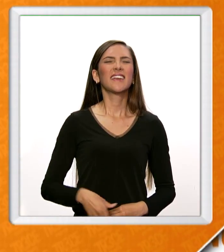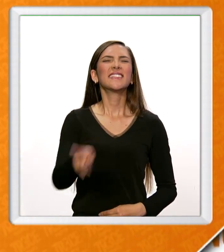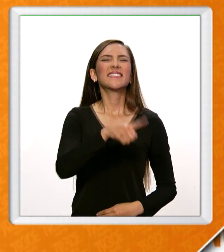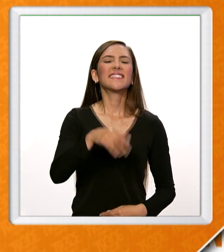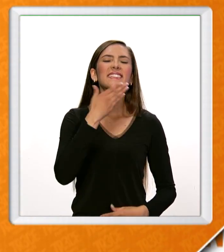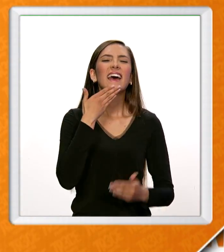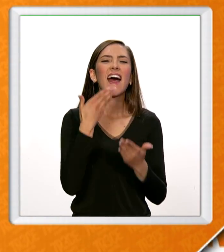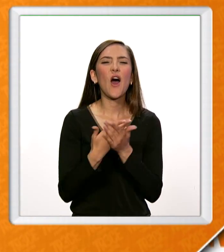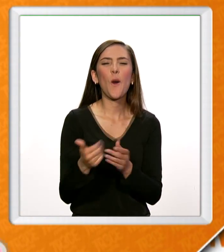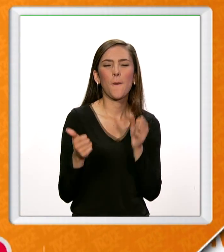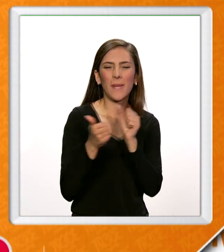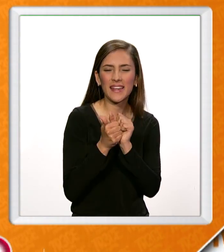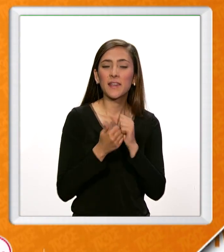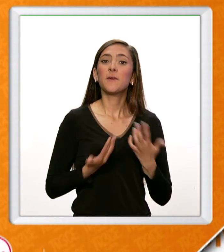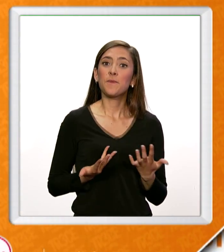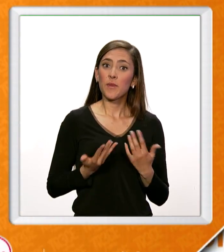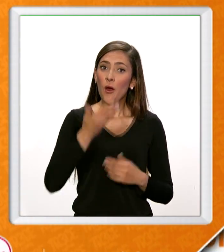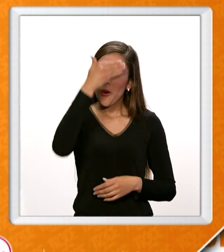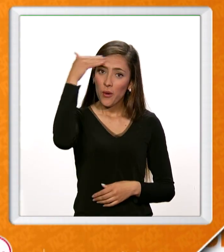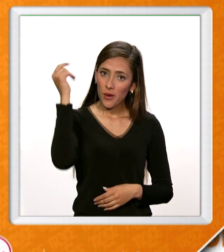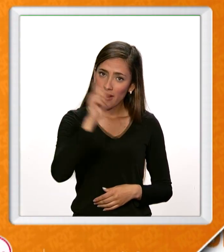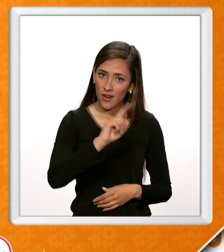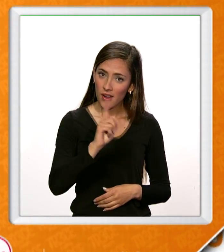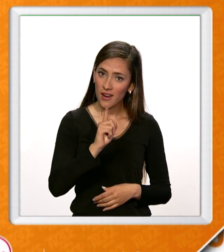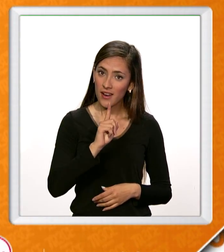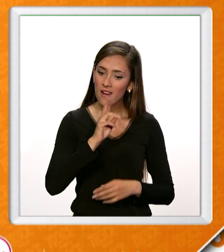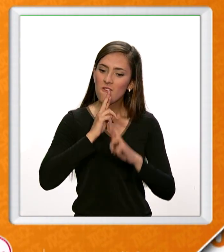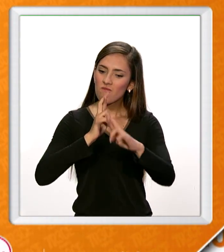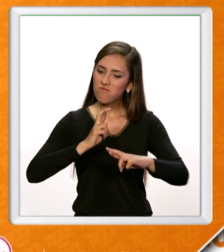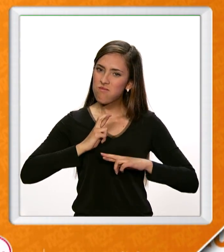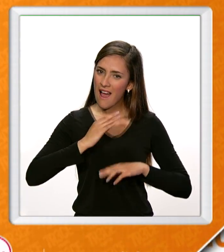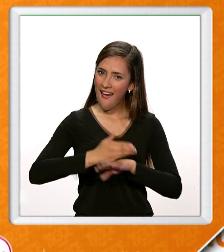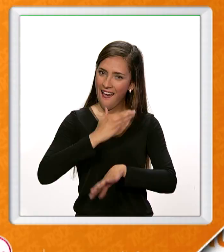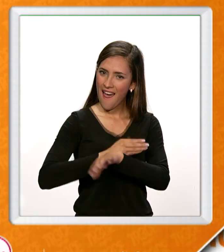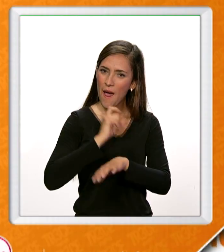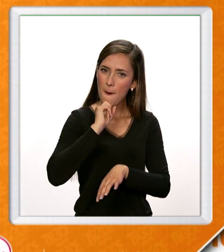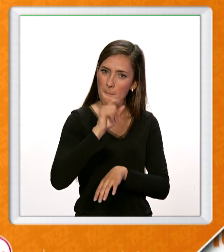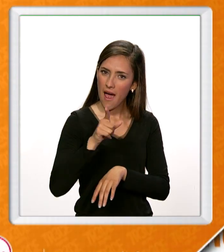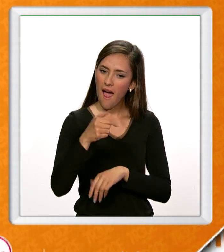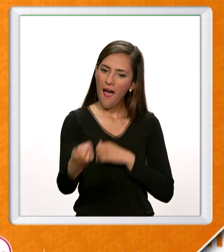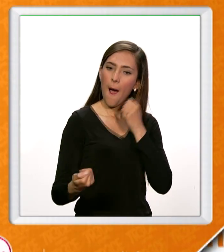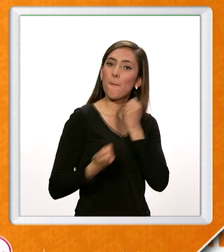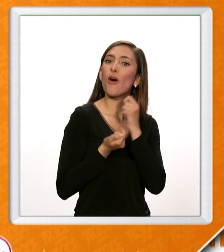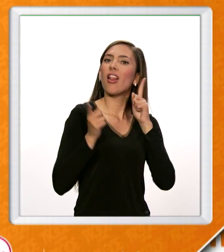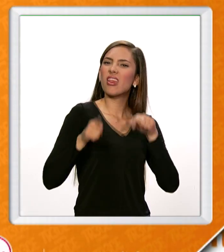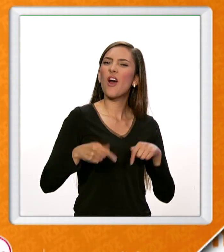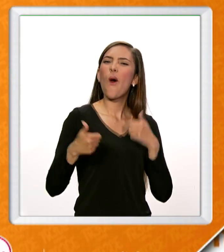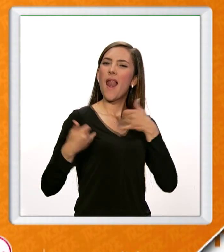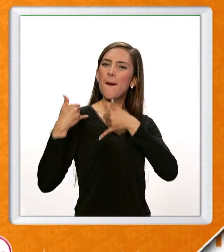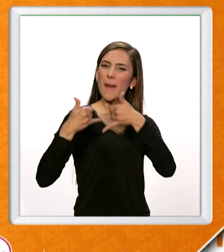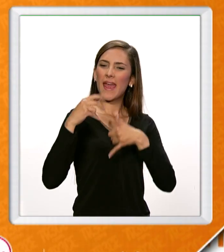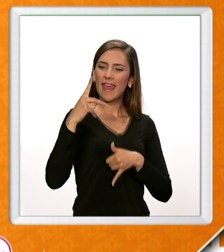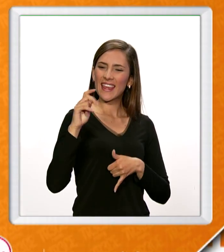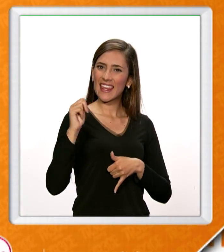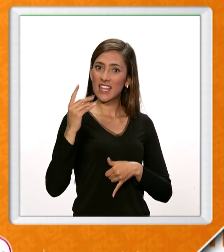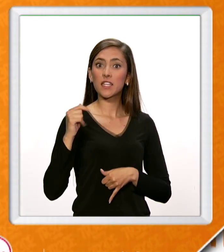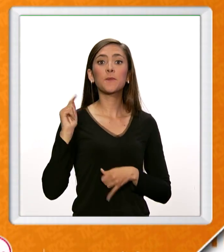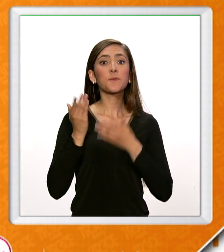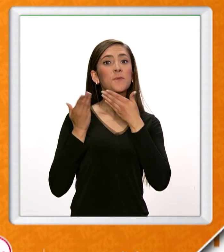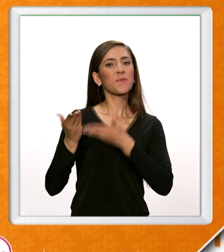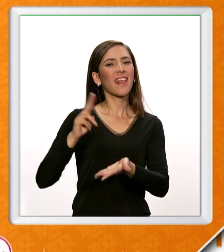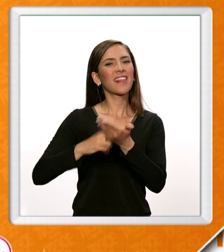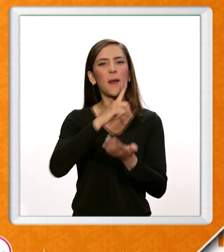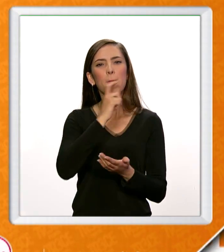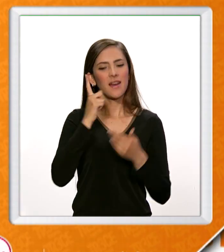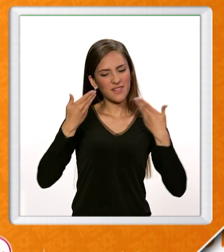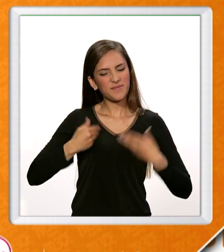Muchas gracias a todos por acompañarnos. No olvide contestar nuestra pregunta y apoyarnos en los premios Kid Choice Awards. Ella es